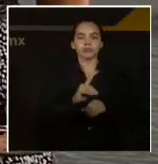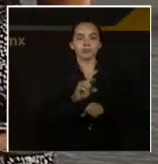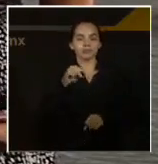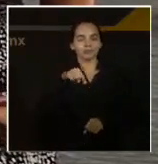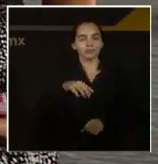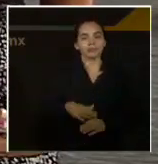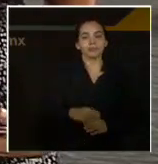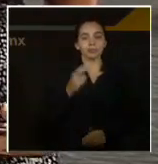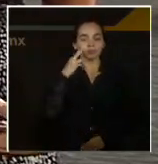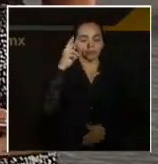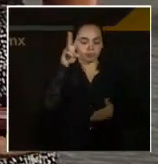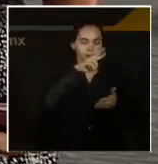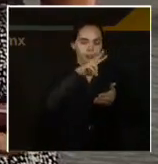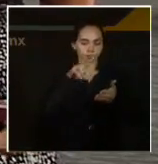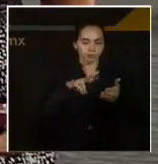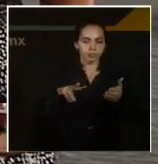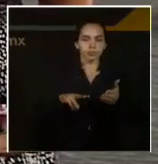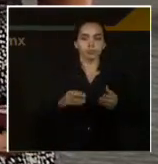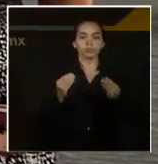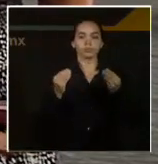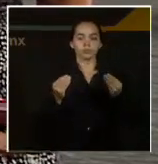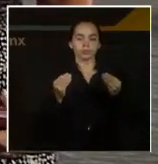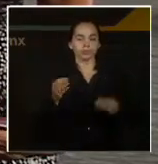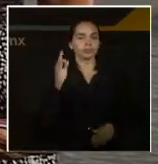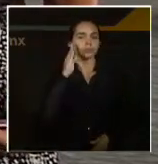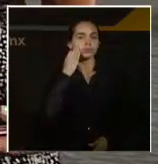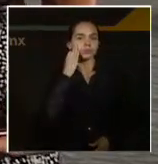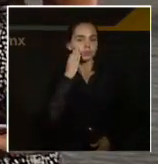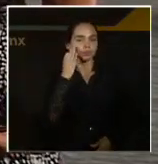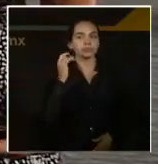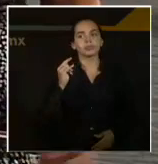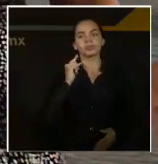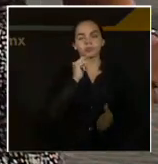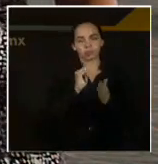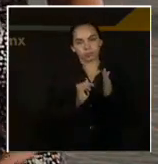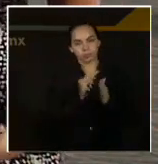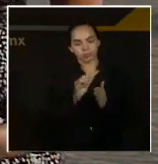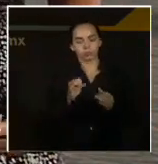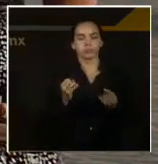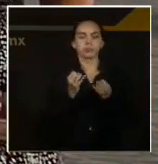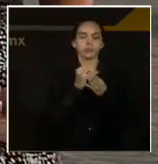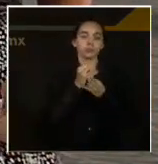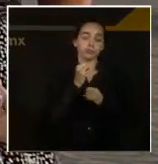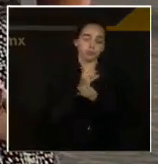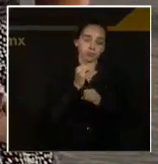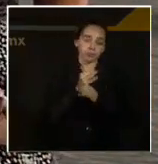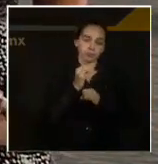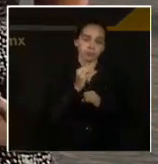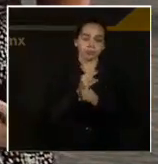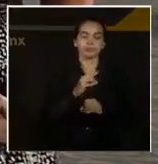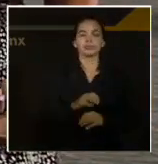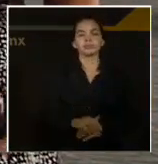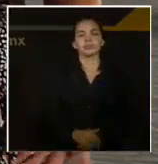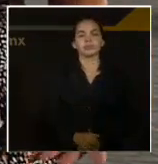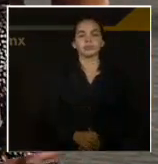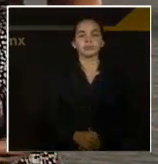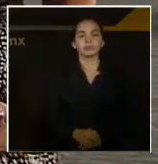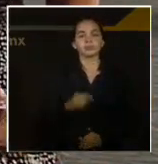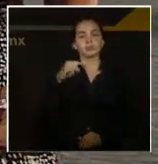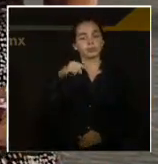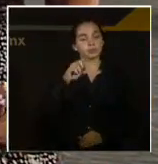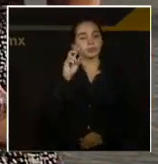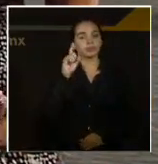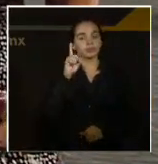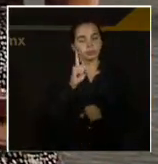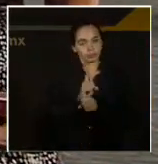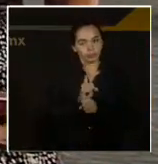están viendo a través de los diferentes medios, a través de las plataformas digitales, este primer